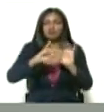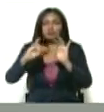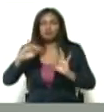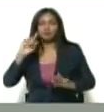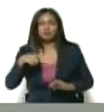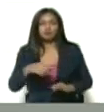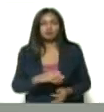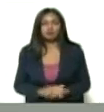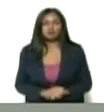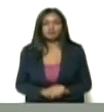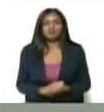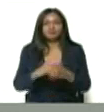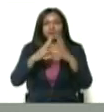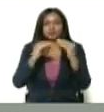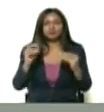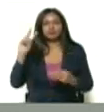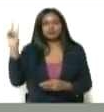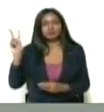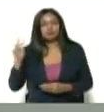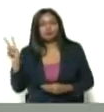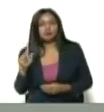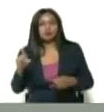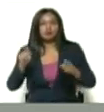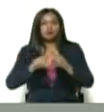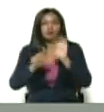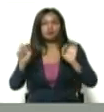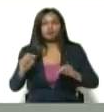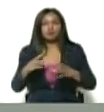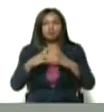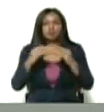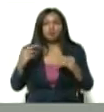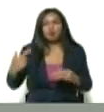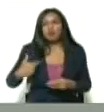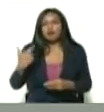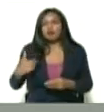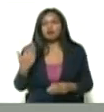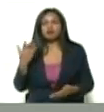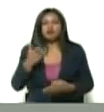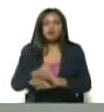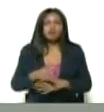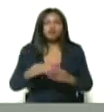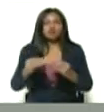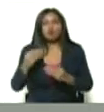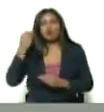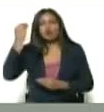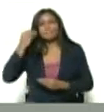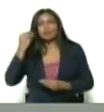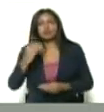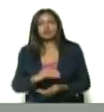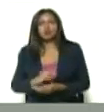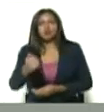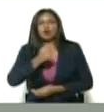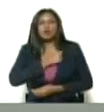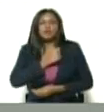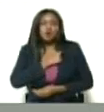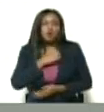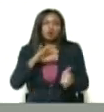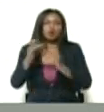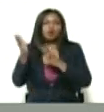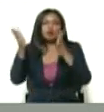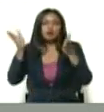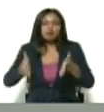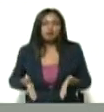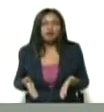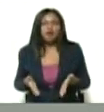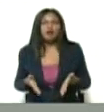profunda. Toda Venezuela, todas las religiones, todas las creencias, los católicos, los cristianos,